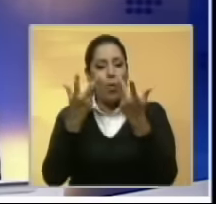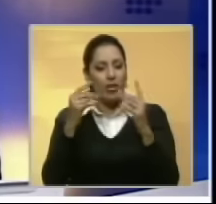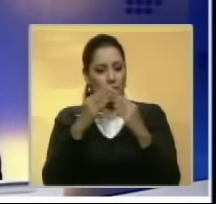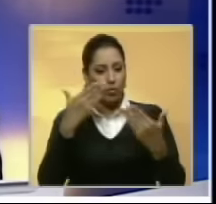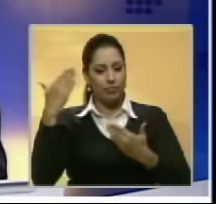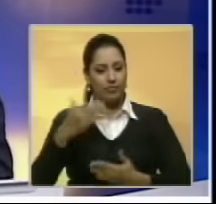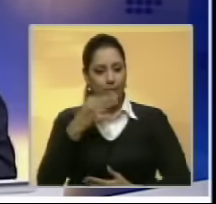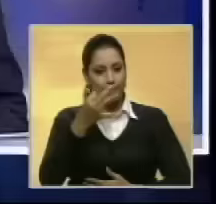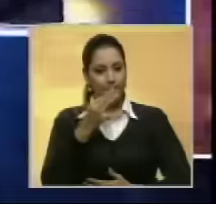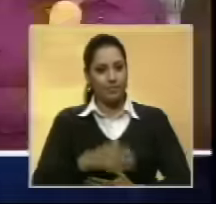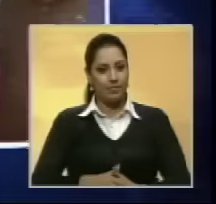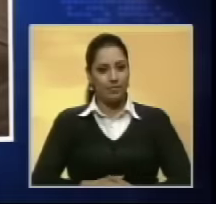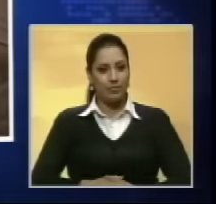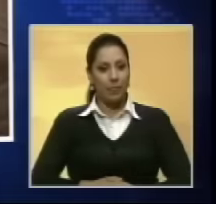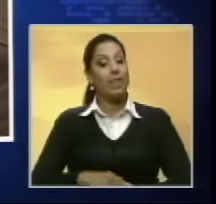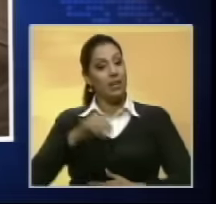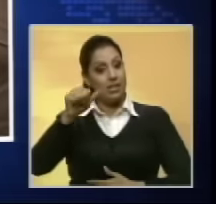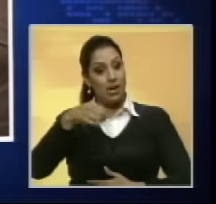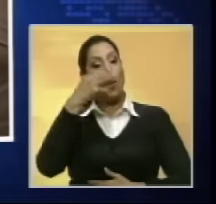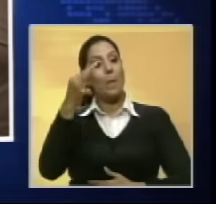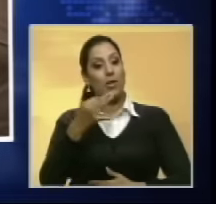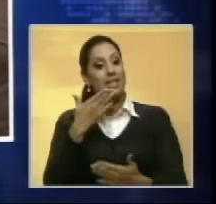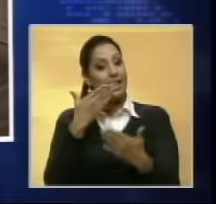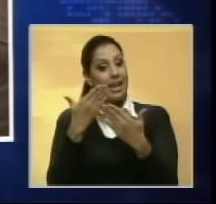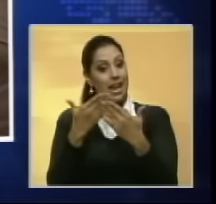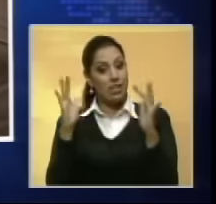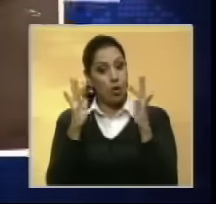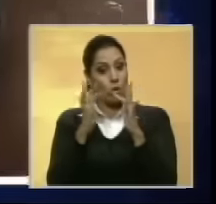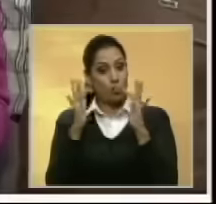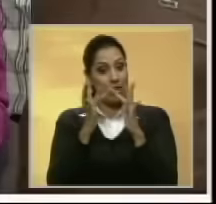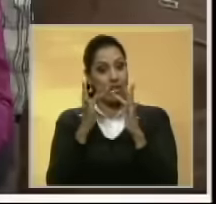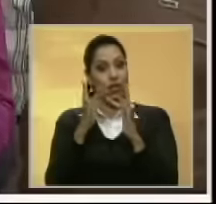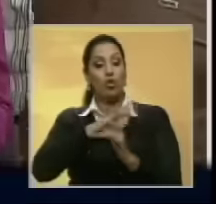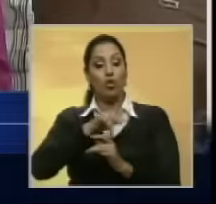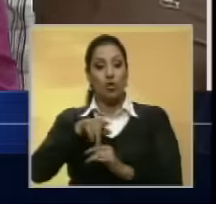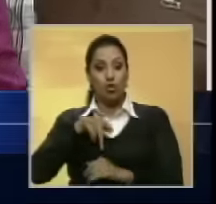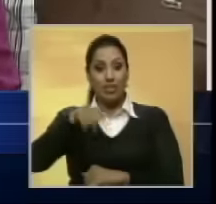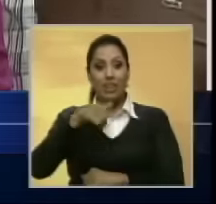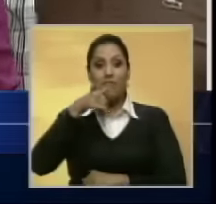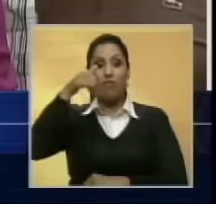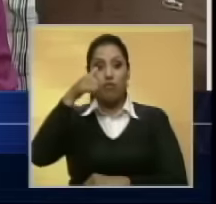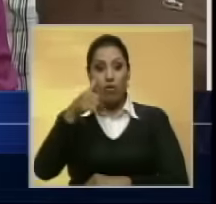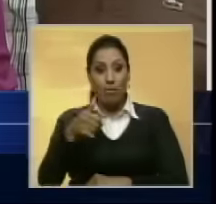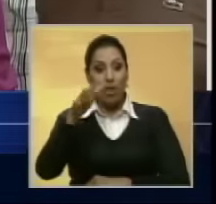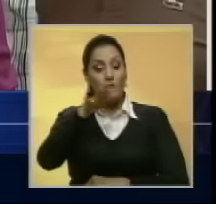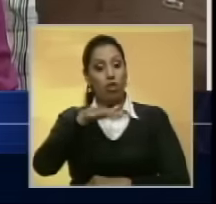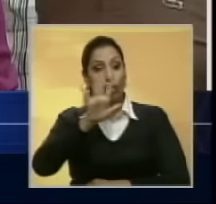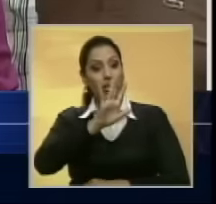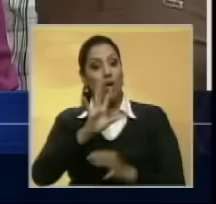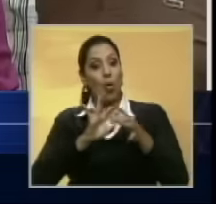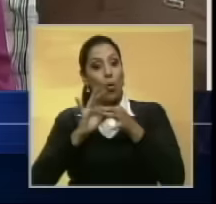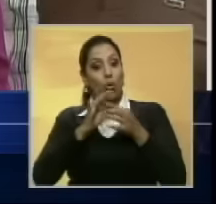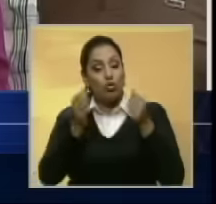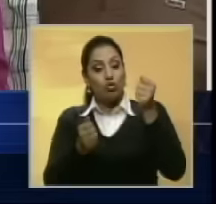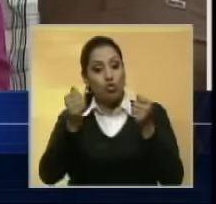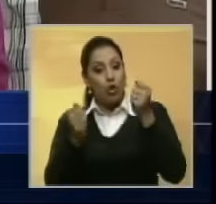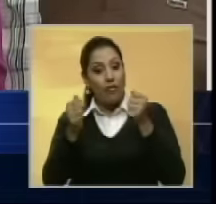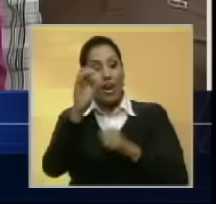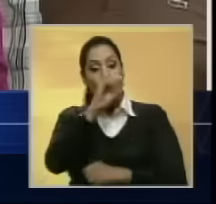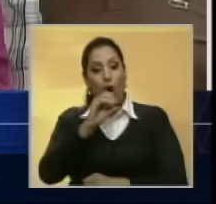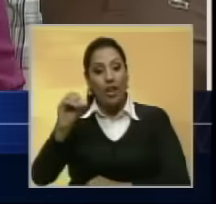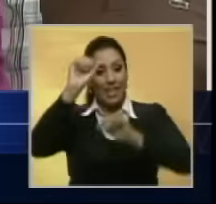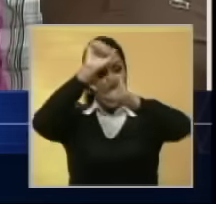Adelante. Buenas tardes. Así es, buenas tardes, gracias por este contacto. Establecemos esta información desde la Unión de Conductores del Oeste